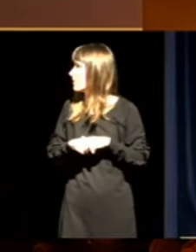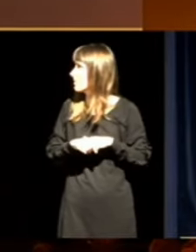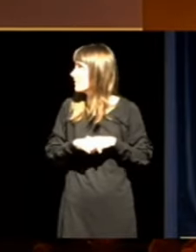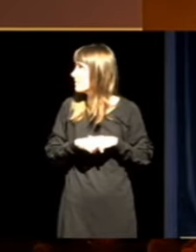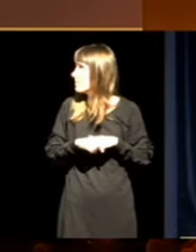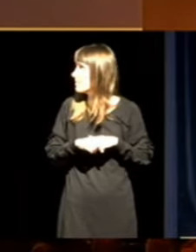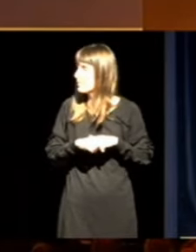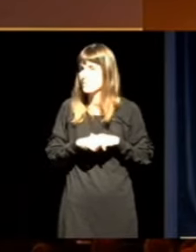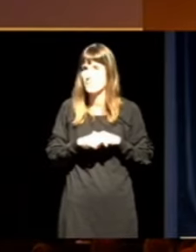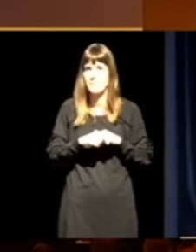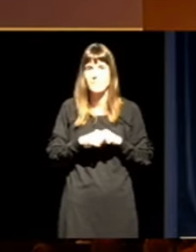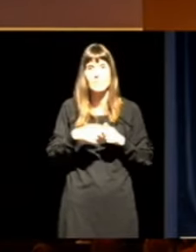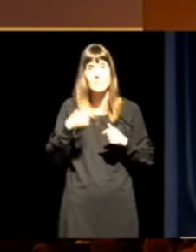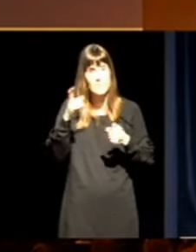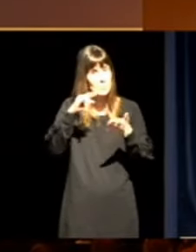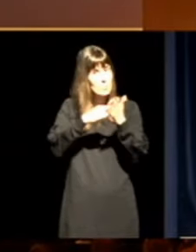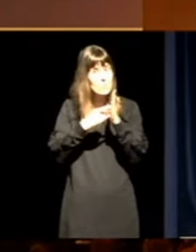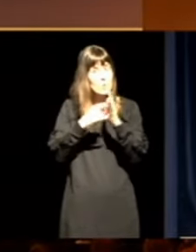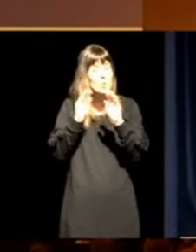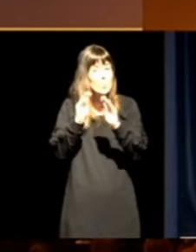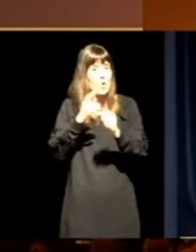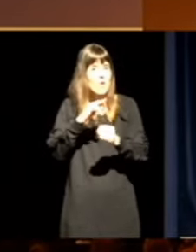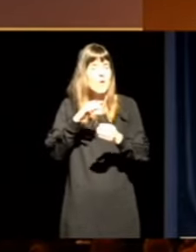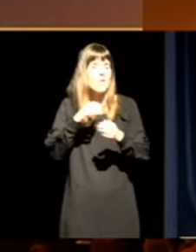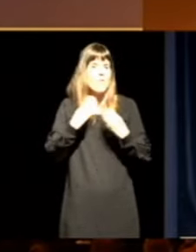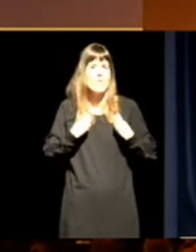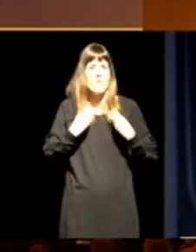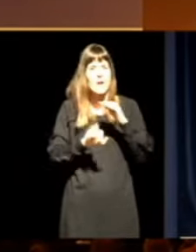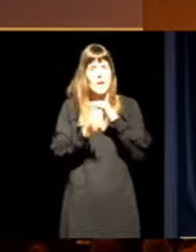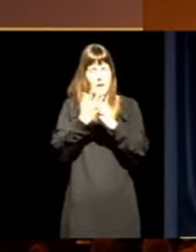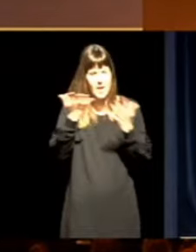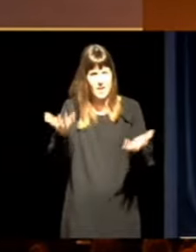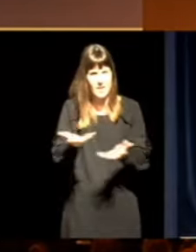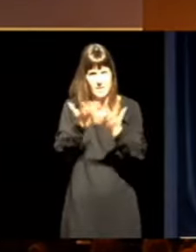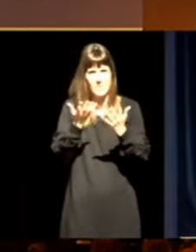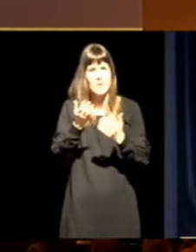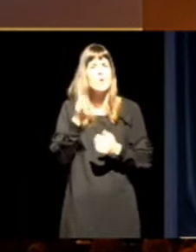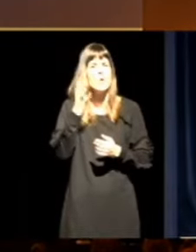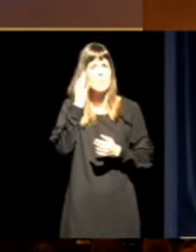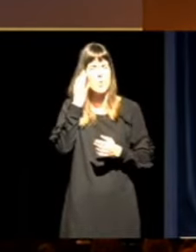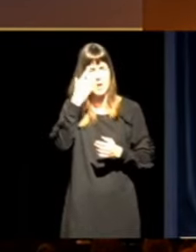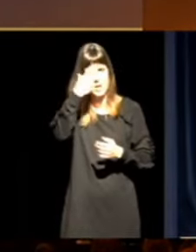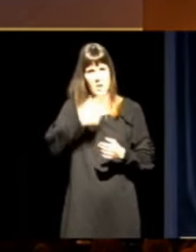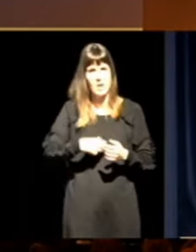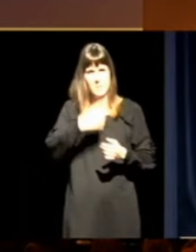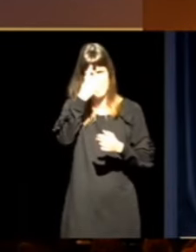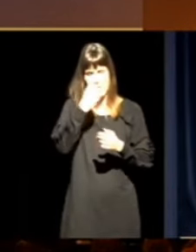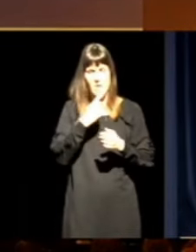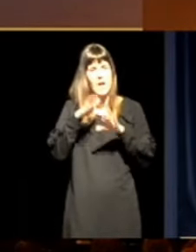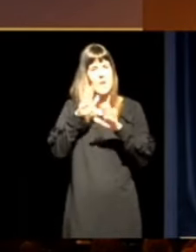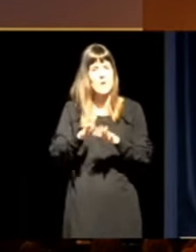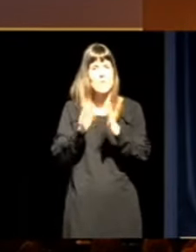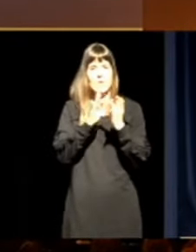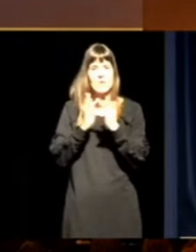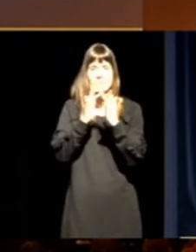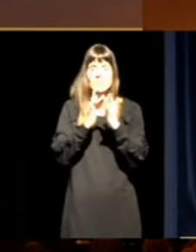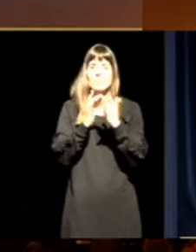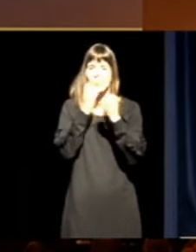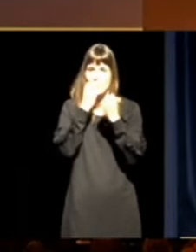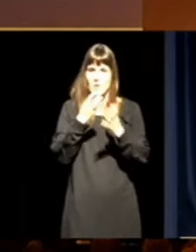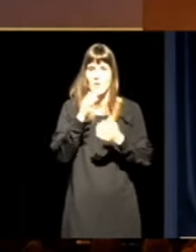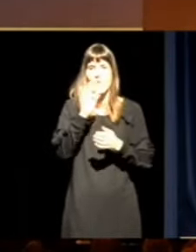Te invito a que crees tu propio proyecto de vida. Te comparto la idea de una mujer que promueve la cultura del buen trato, Fina Sanz.